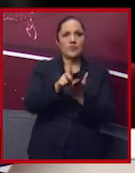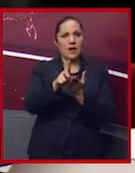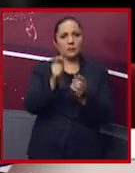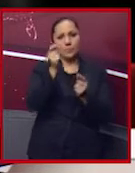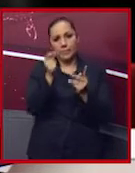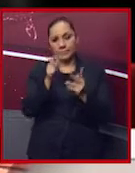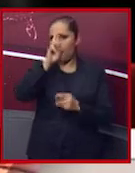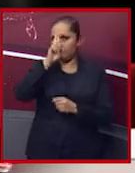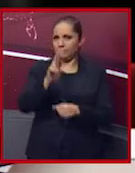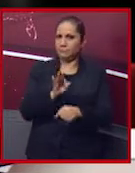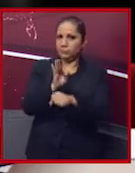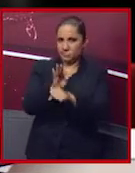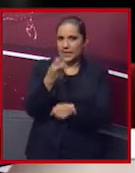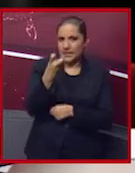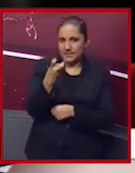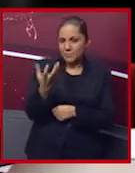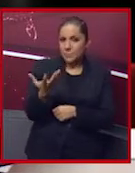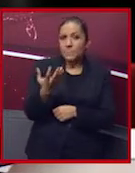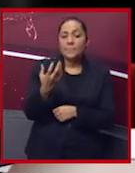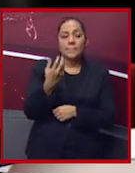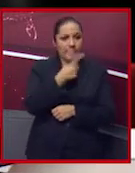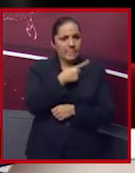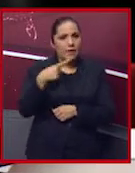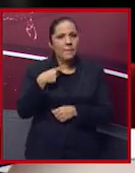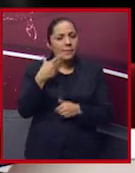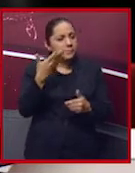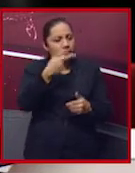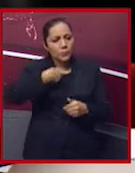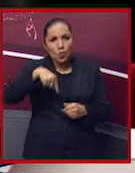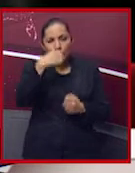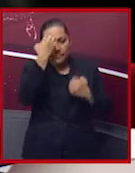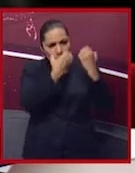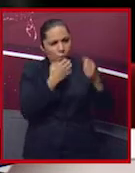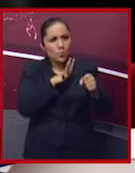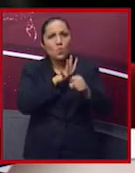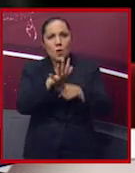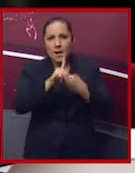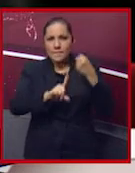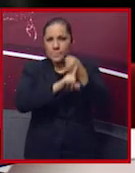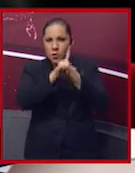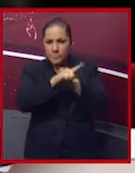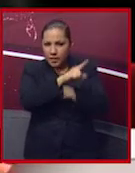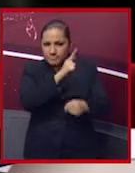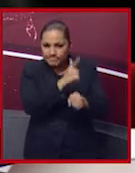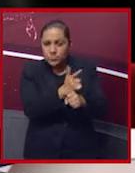de las problemáticas que nosotros hemos identificado es la